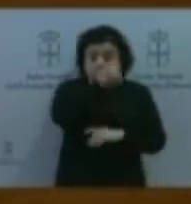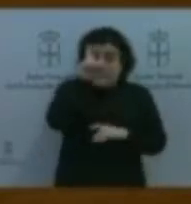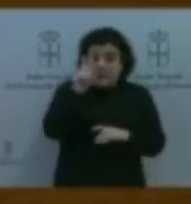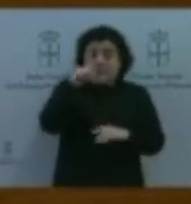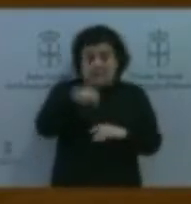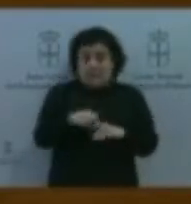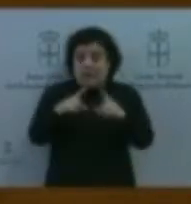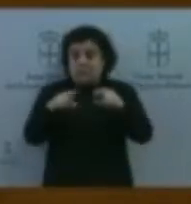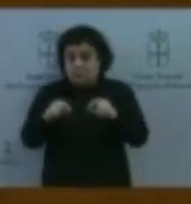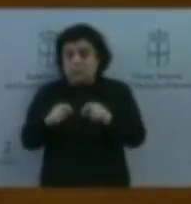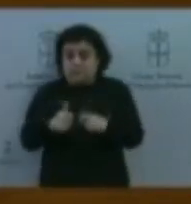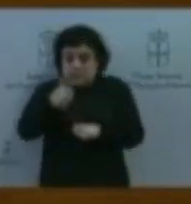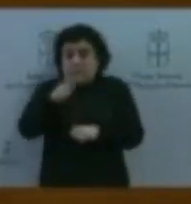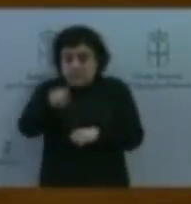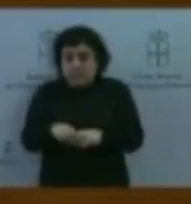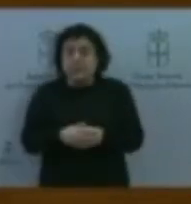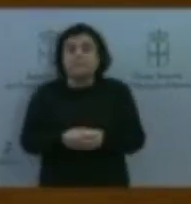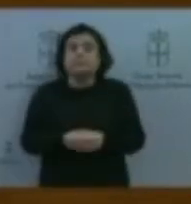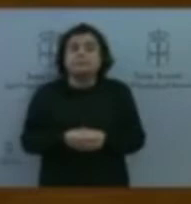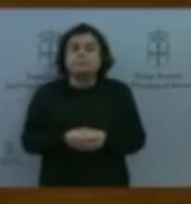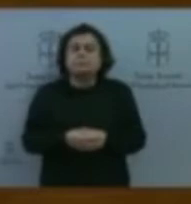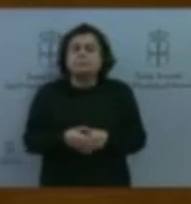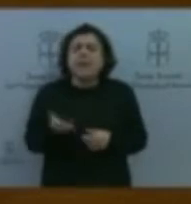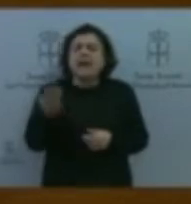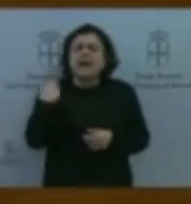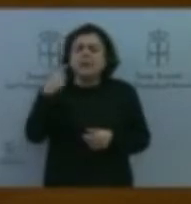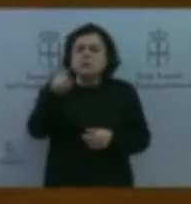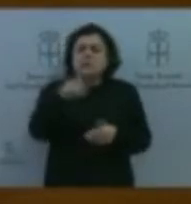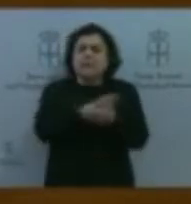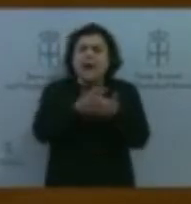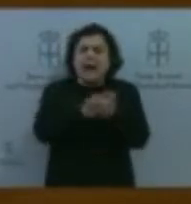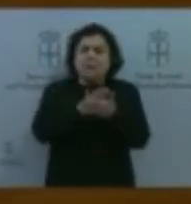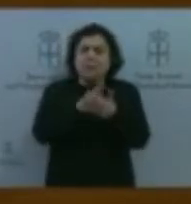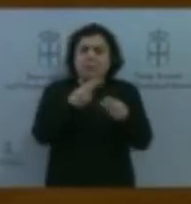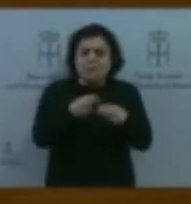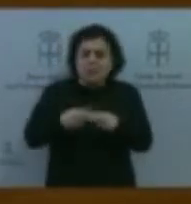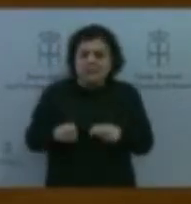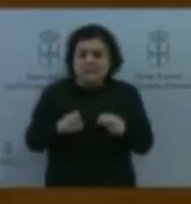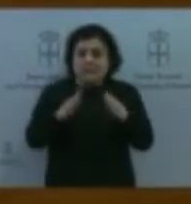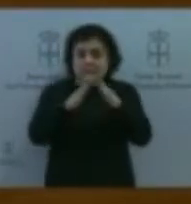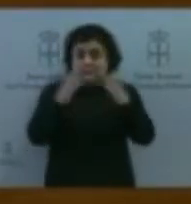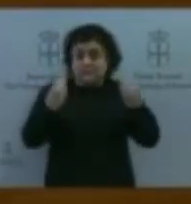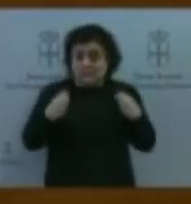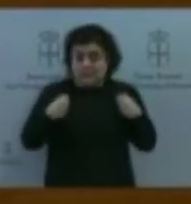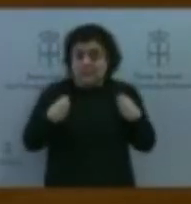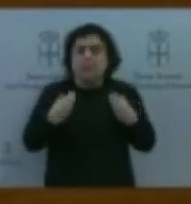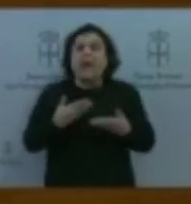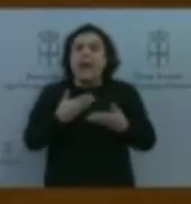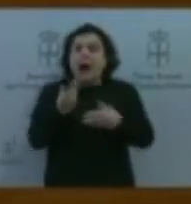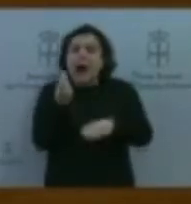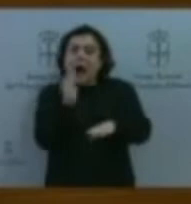ya, ayer, le pongo un ejemplo, habló ayer de las políticas de vivienda, habló de las ayudas al alquiler que sacaron con el COVID. Dijo que ha estado atento a las nuevas